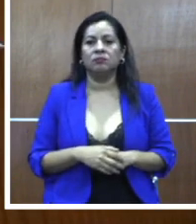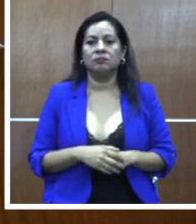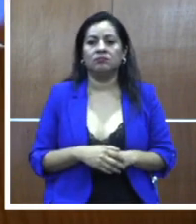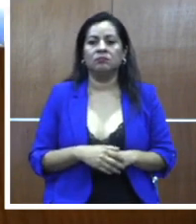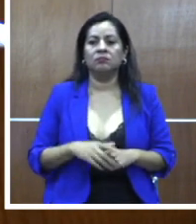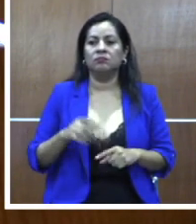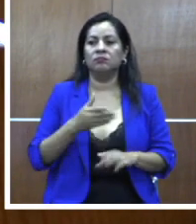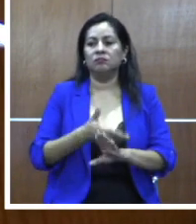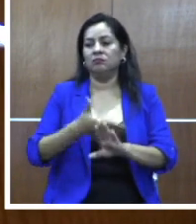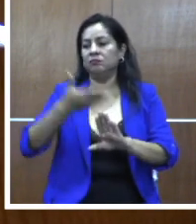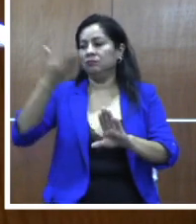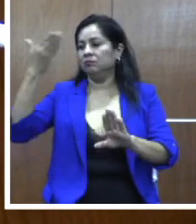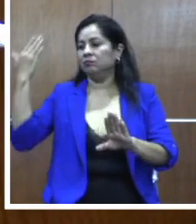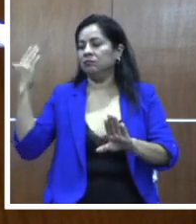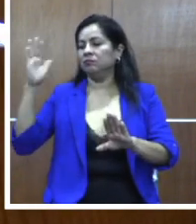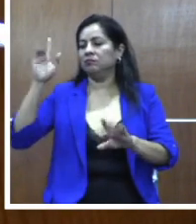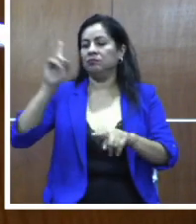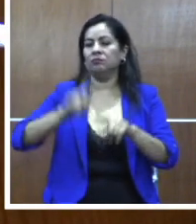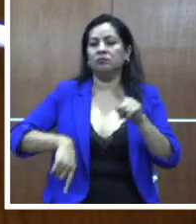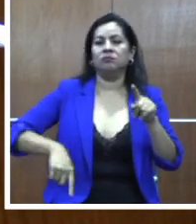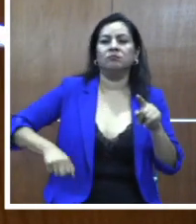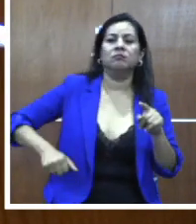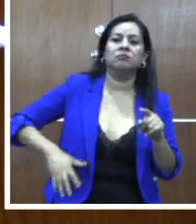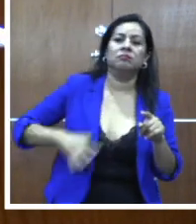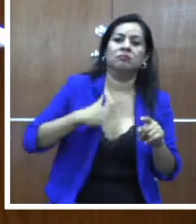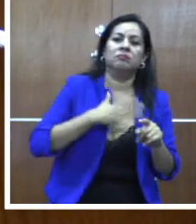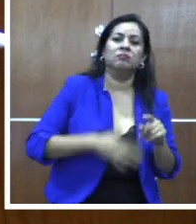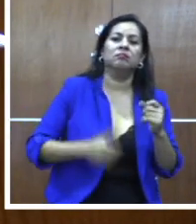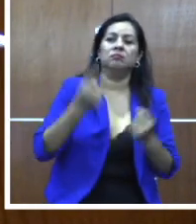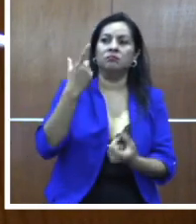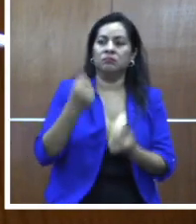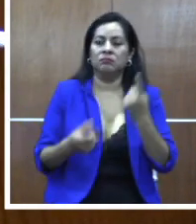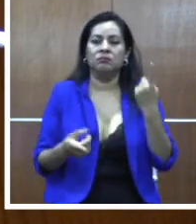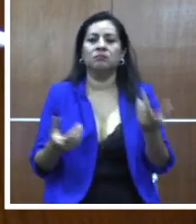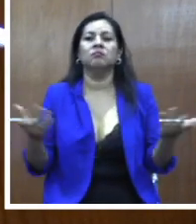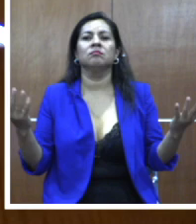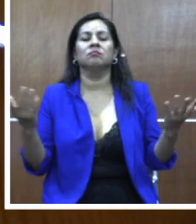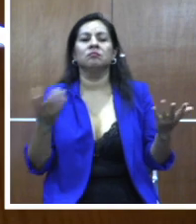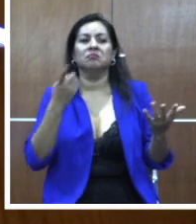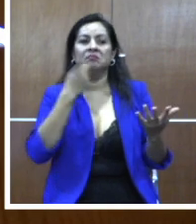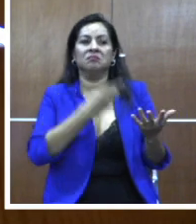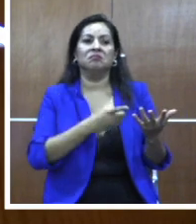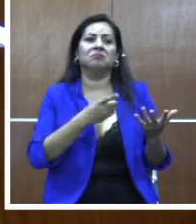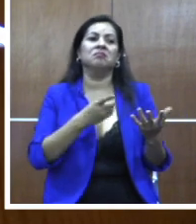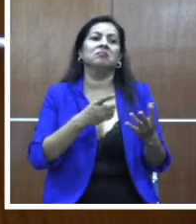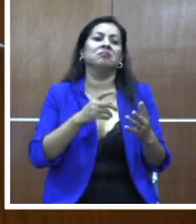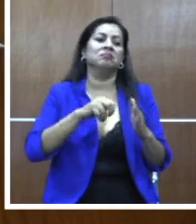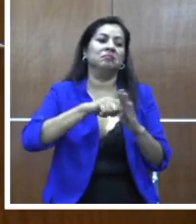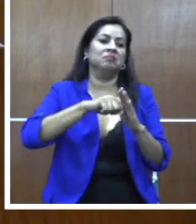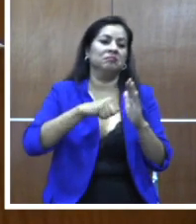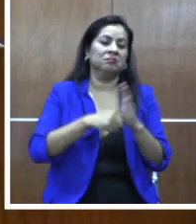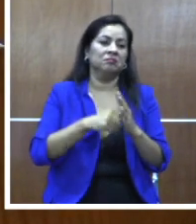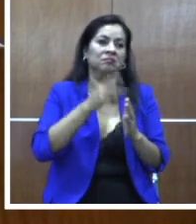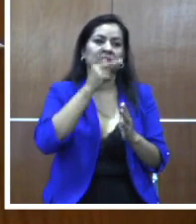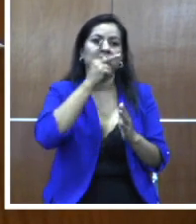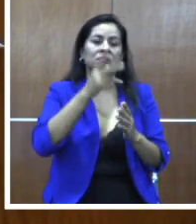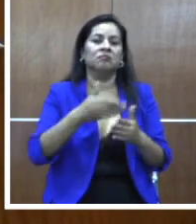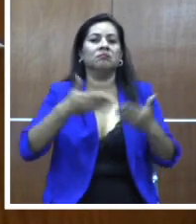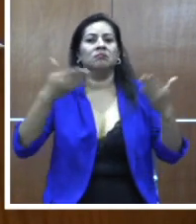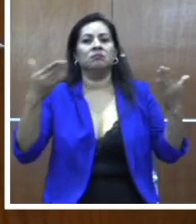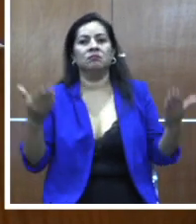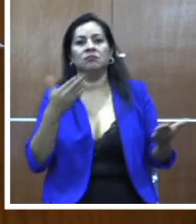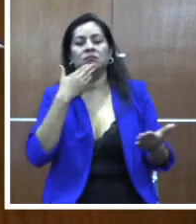Dejamos atrás la justicia punitiva que justificaba atrocidades con tecnicismos para ahora darle